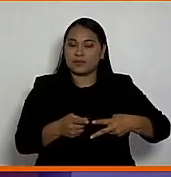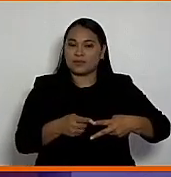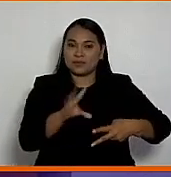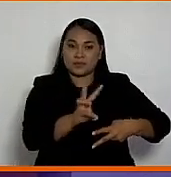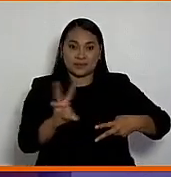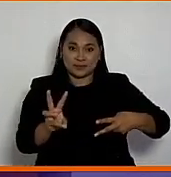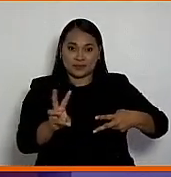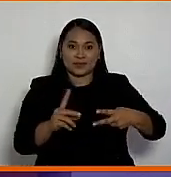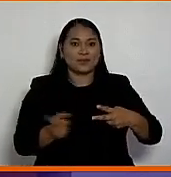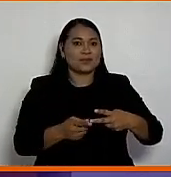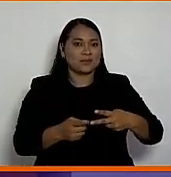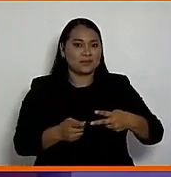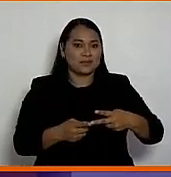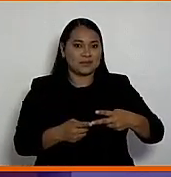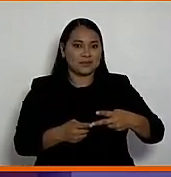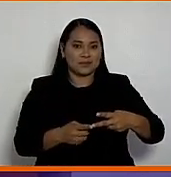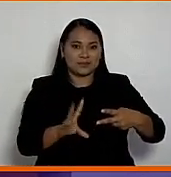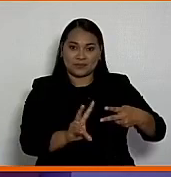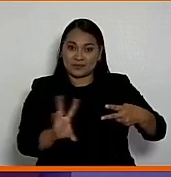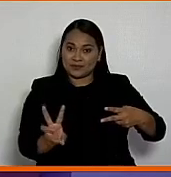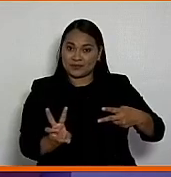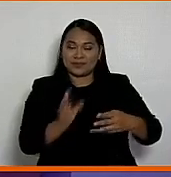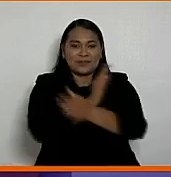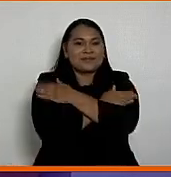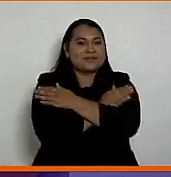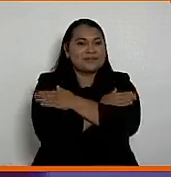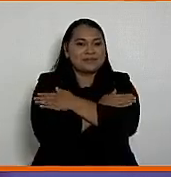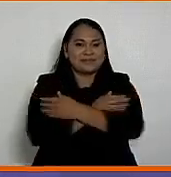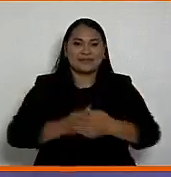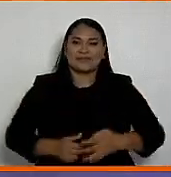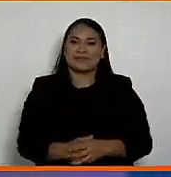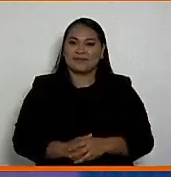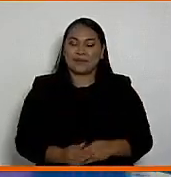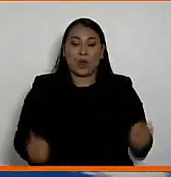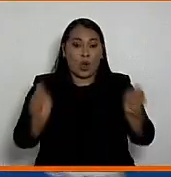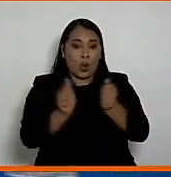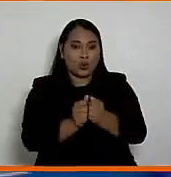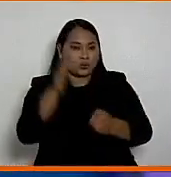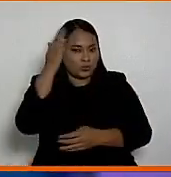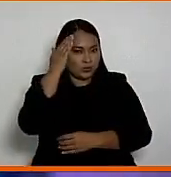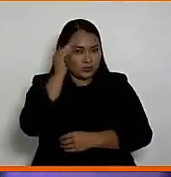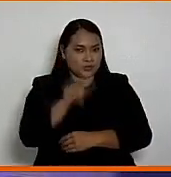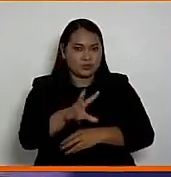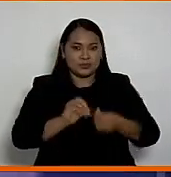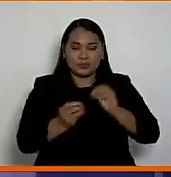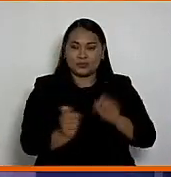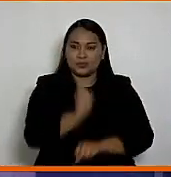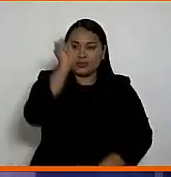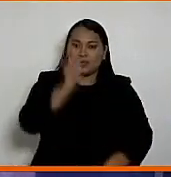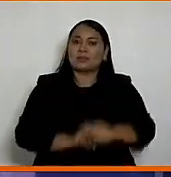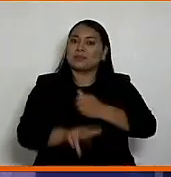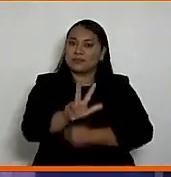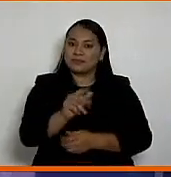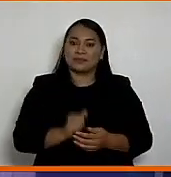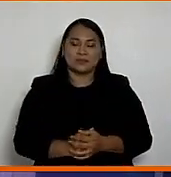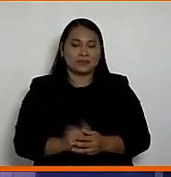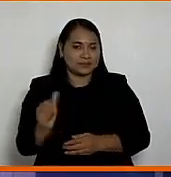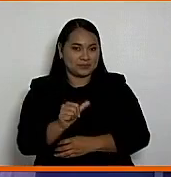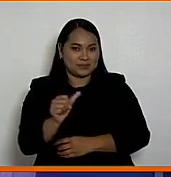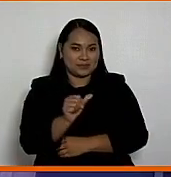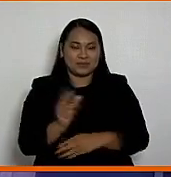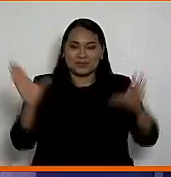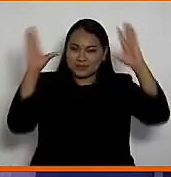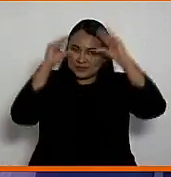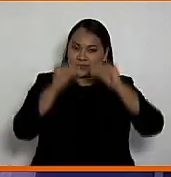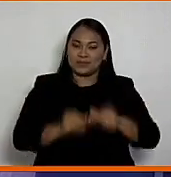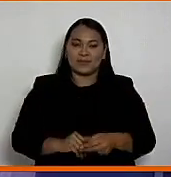66, posición 2, 76. Muchas felicidades. Acompáñame a conocer los tres números ganadores para Pega 3 en esta noche.